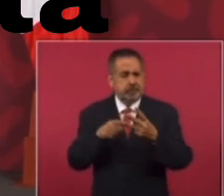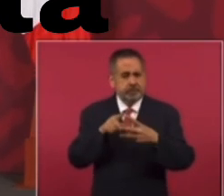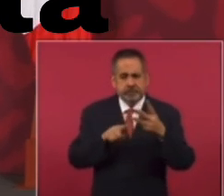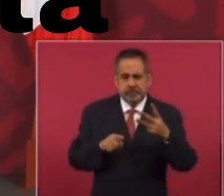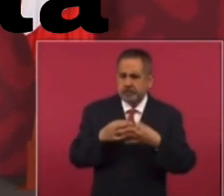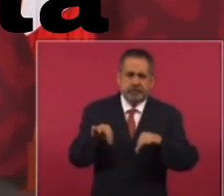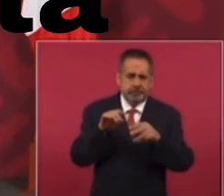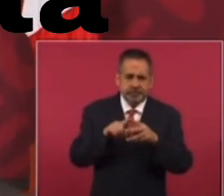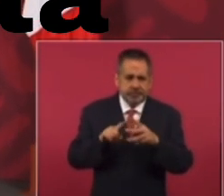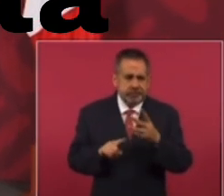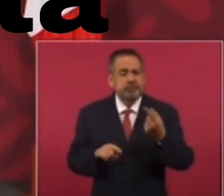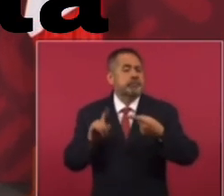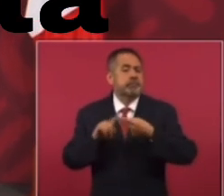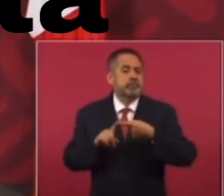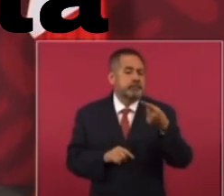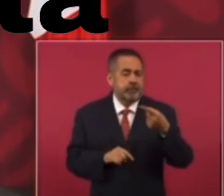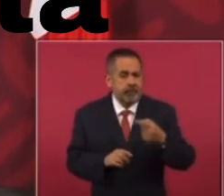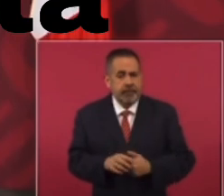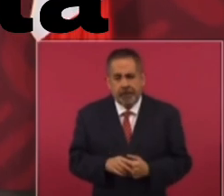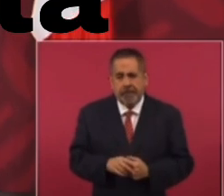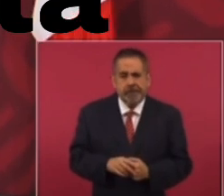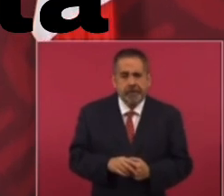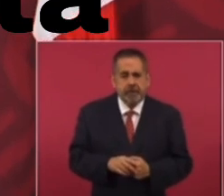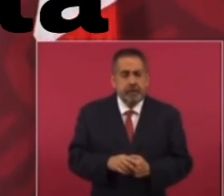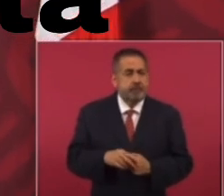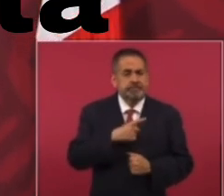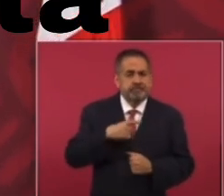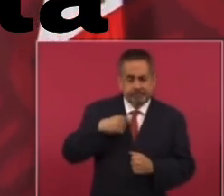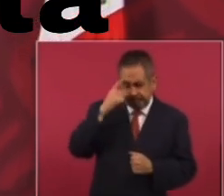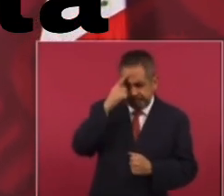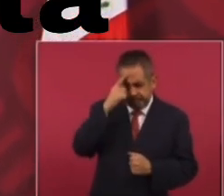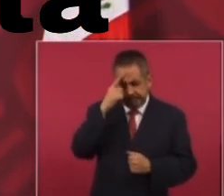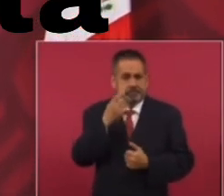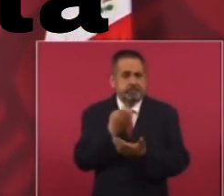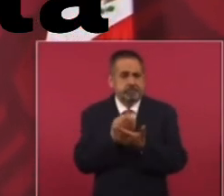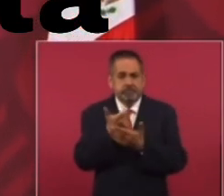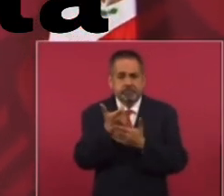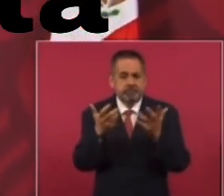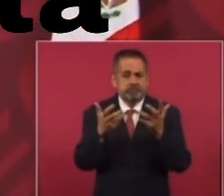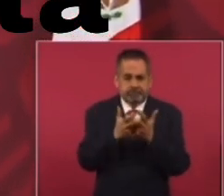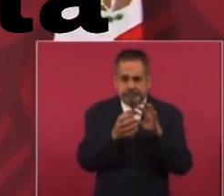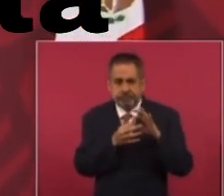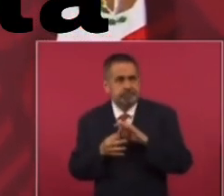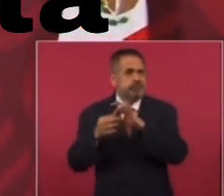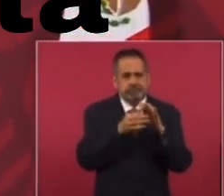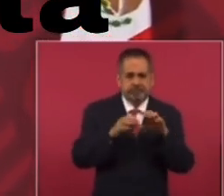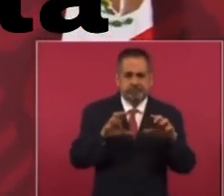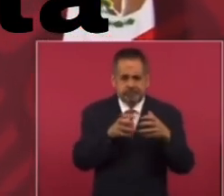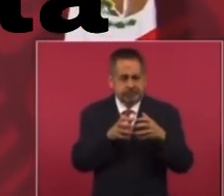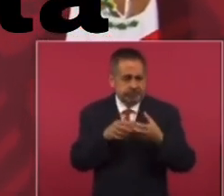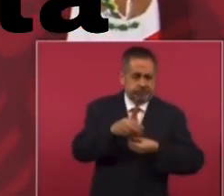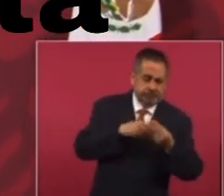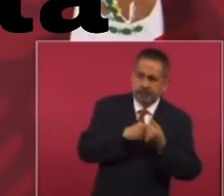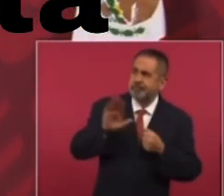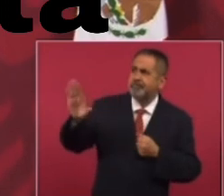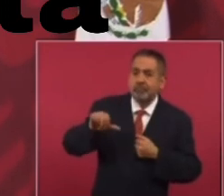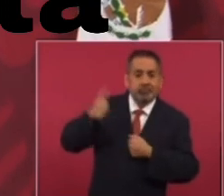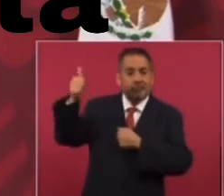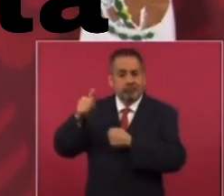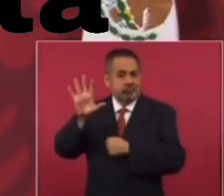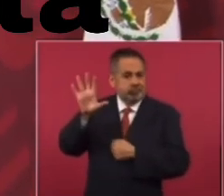la a la plancha del Zócalo Imagínese usted en lo que este güey Gasta el dinero en